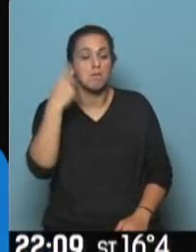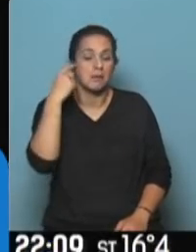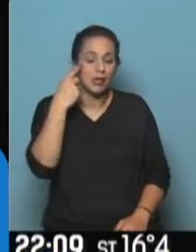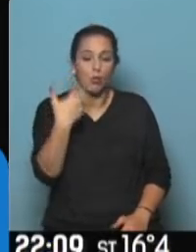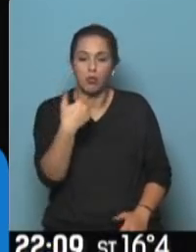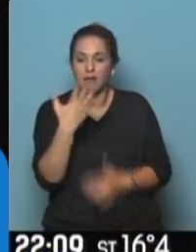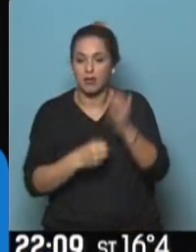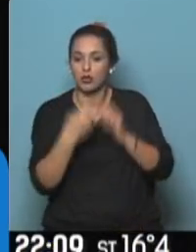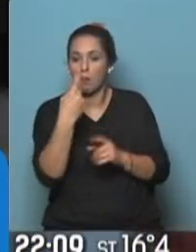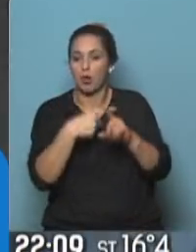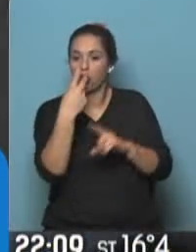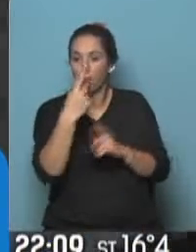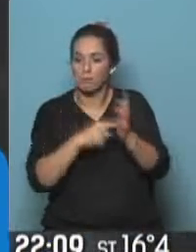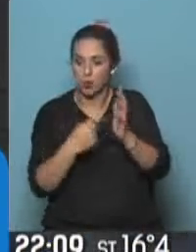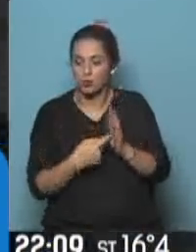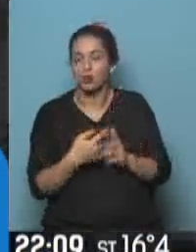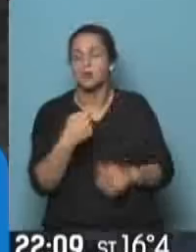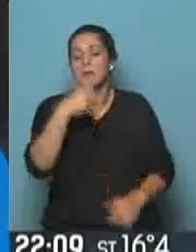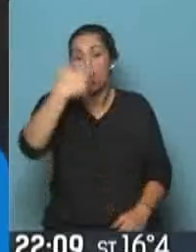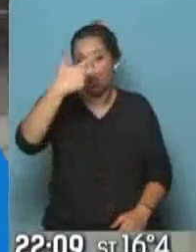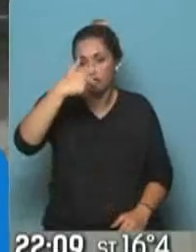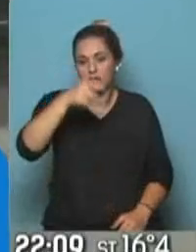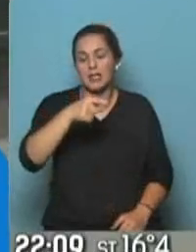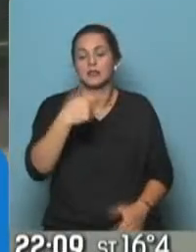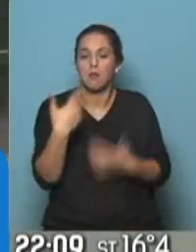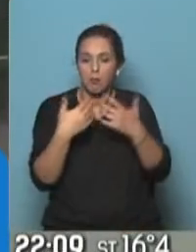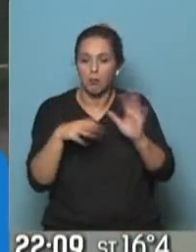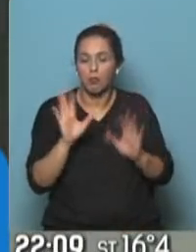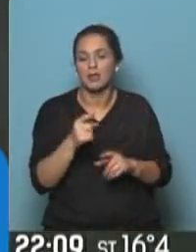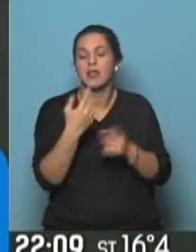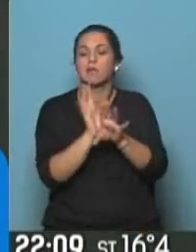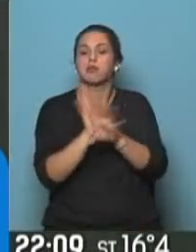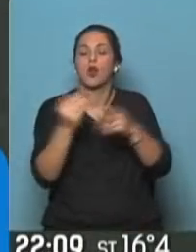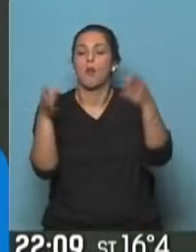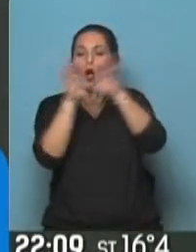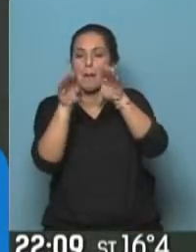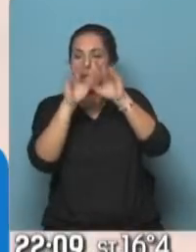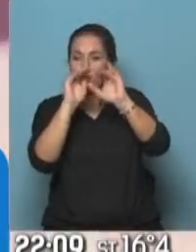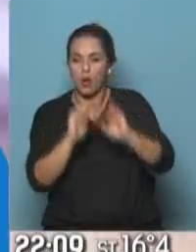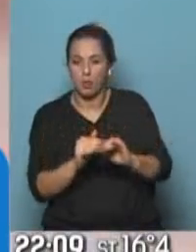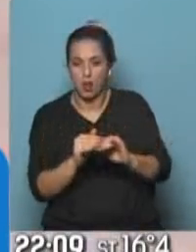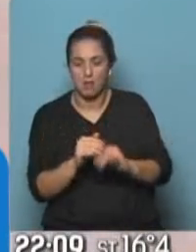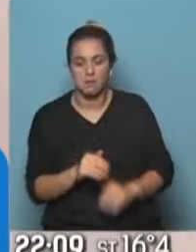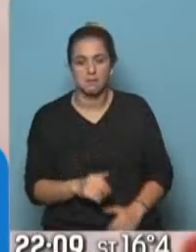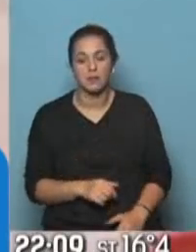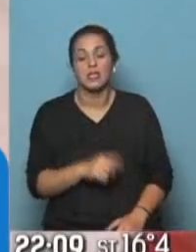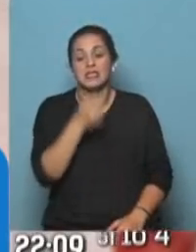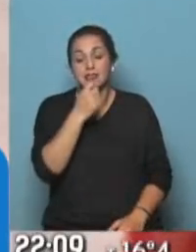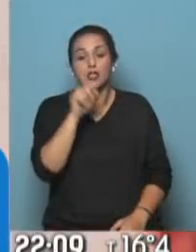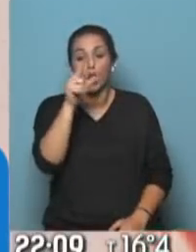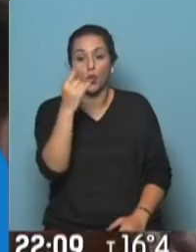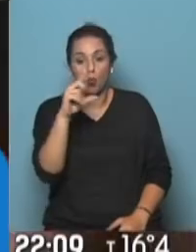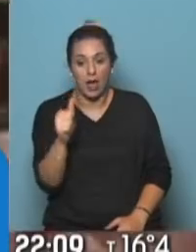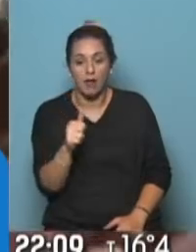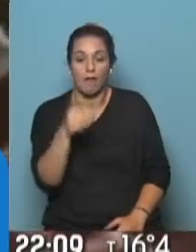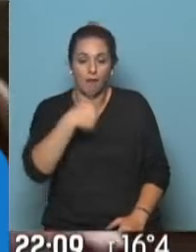puntos, Gómez, Silva, Alckmin y Haddad están técnicamente empatados en este relevamiento. Sin Lula en carrera,